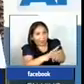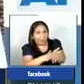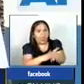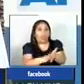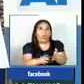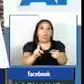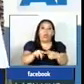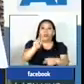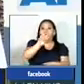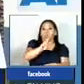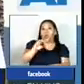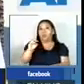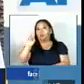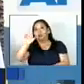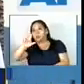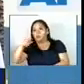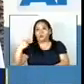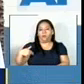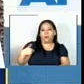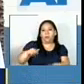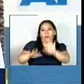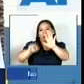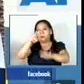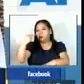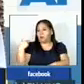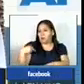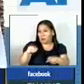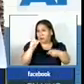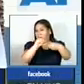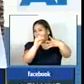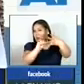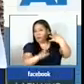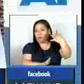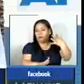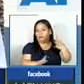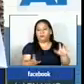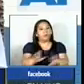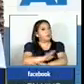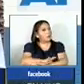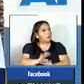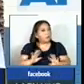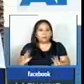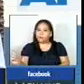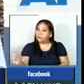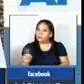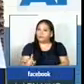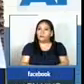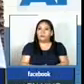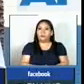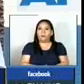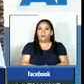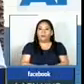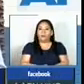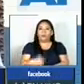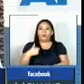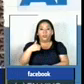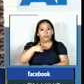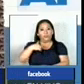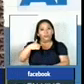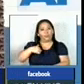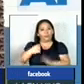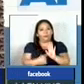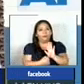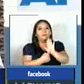del 3 de noviembre, 13 de noviembre, etcétera. Pero contundentemente, como vocero